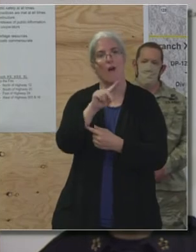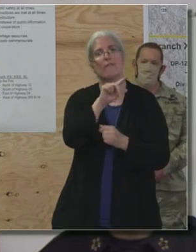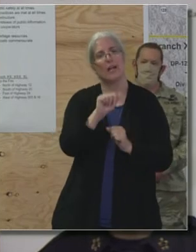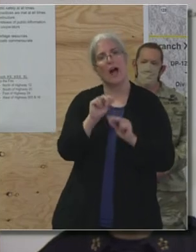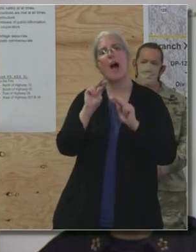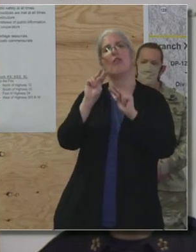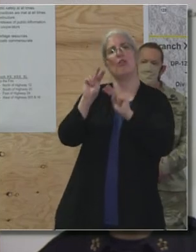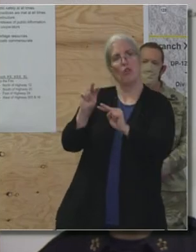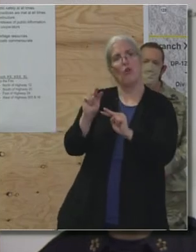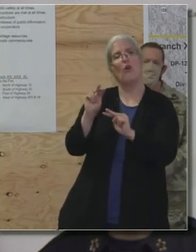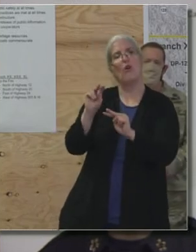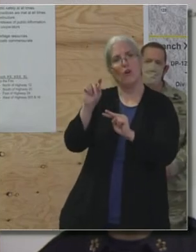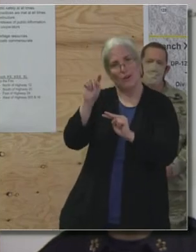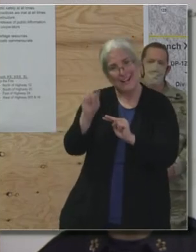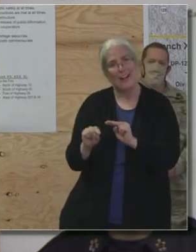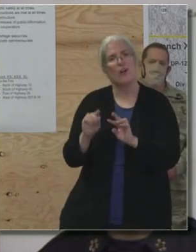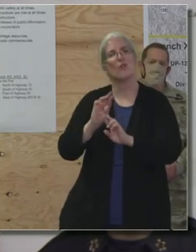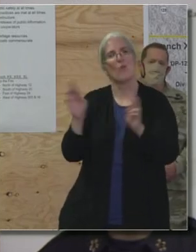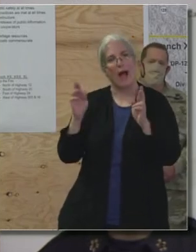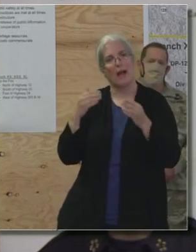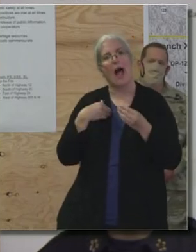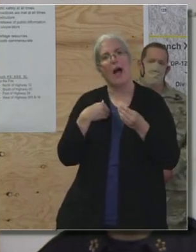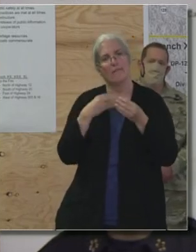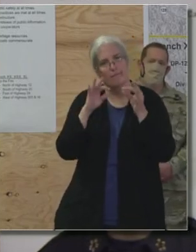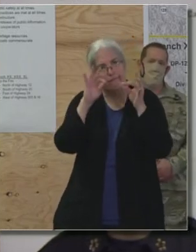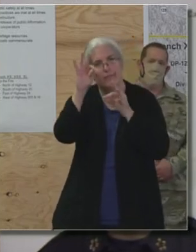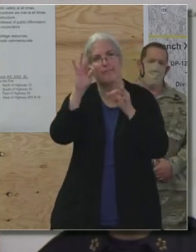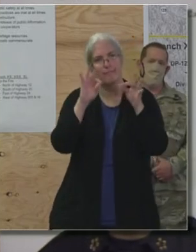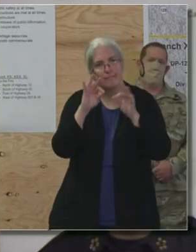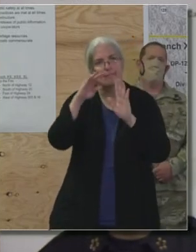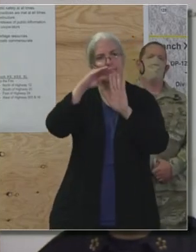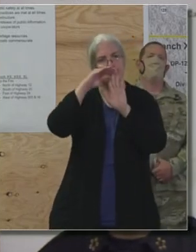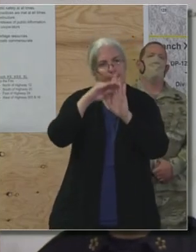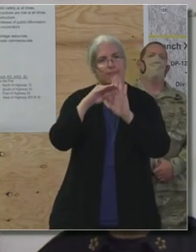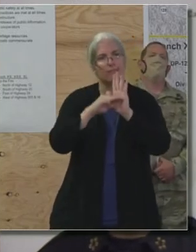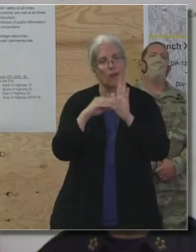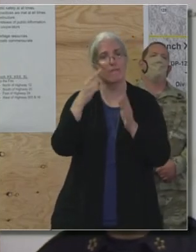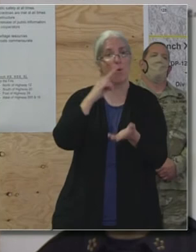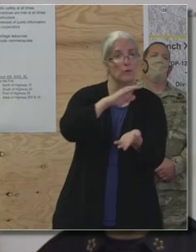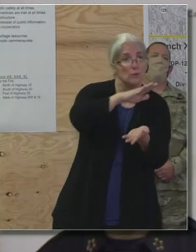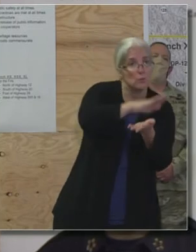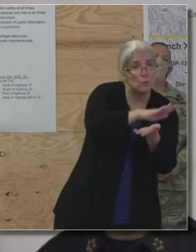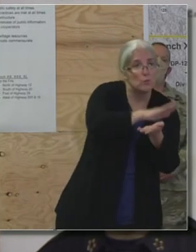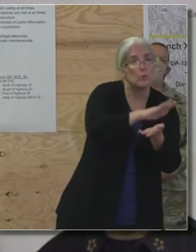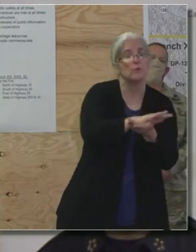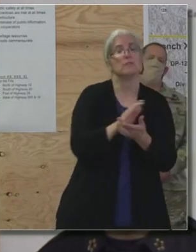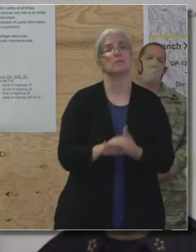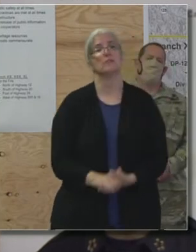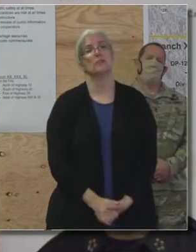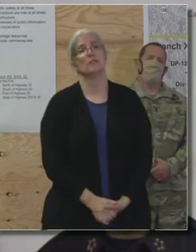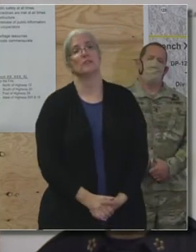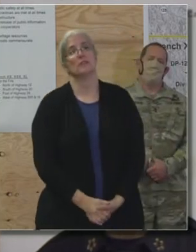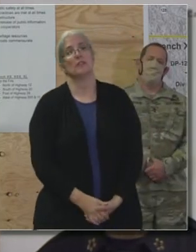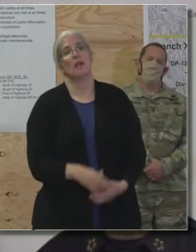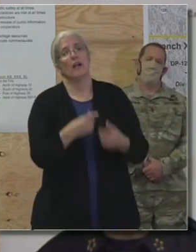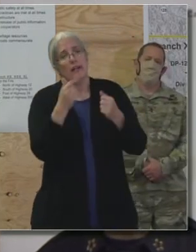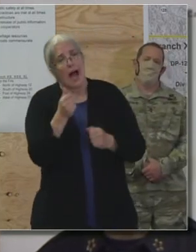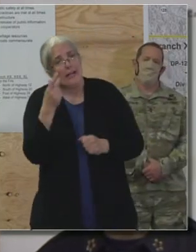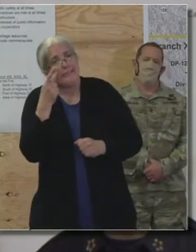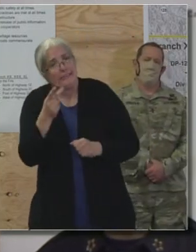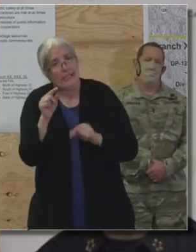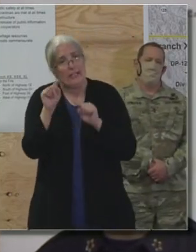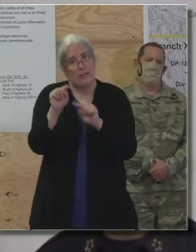mirarlo puede fijar en las pautas que hemos emitido para la educación del público pueden ir así tuve pueden ver procesos